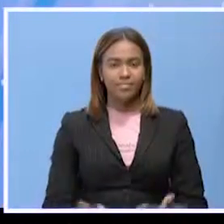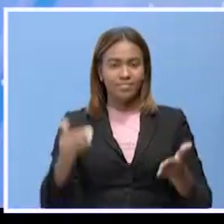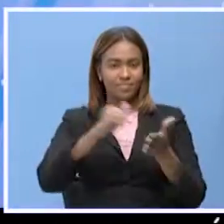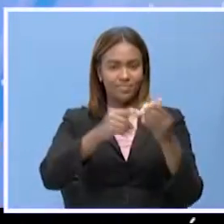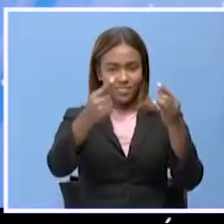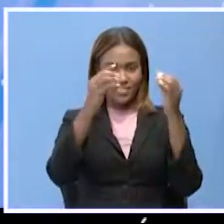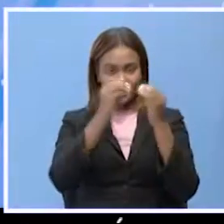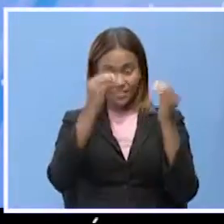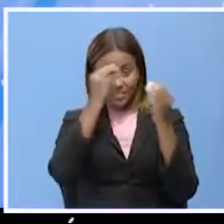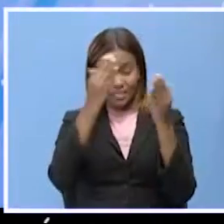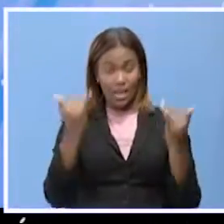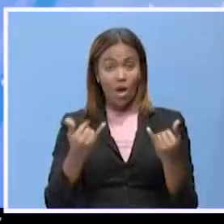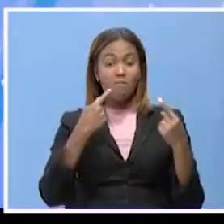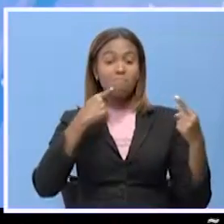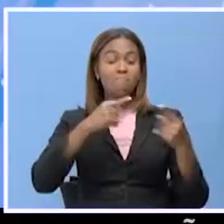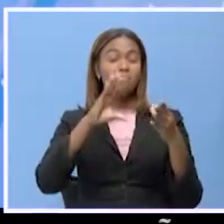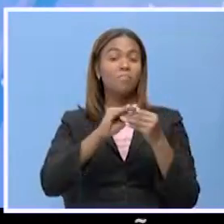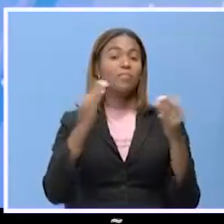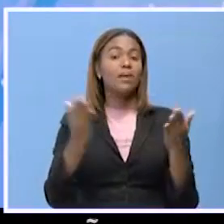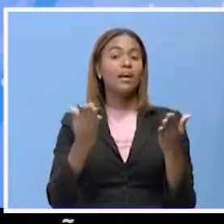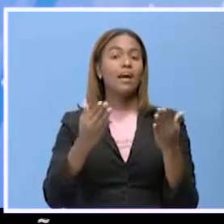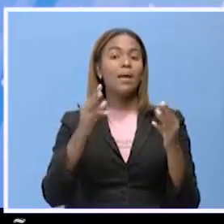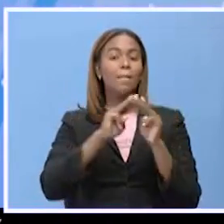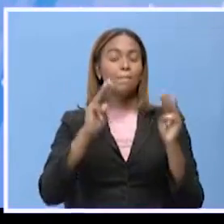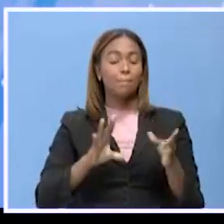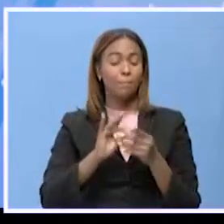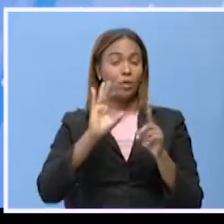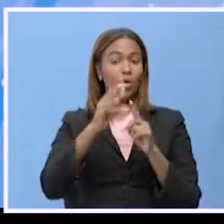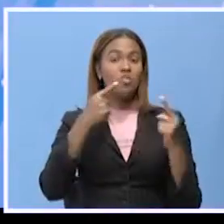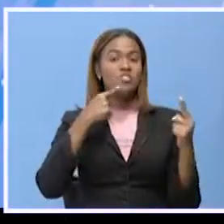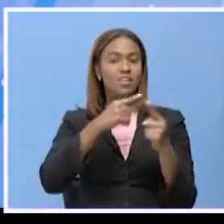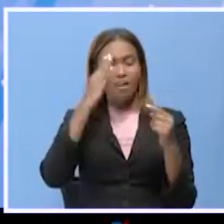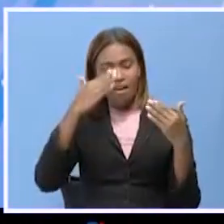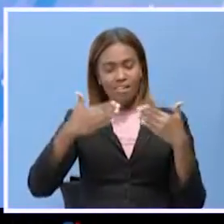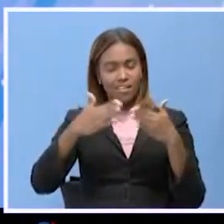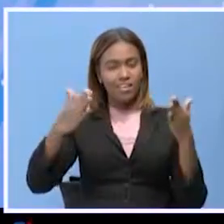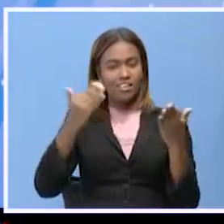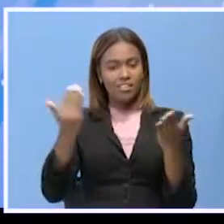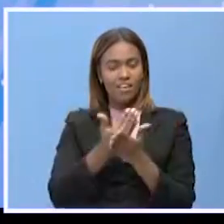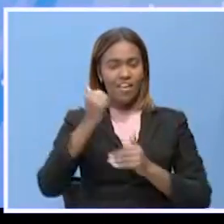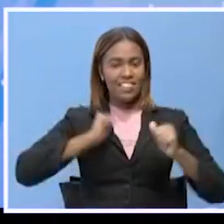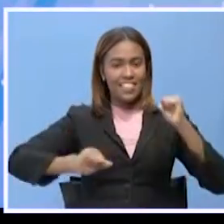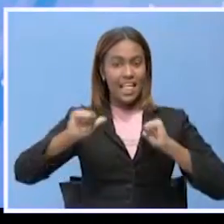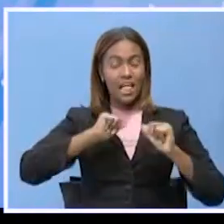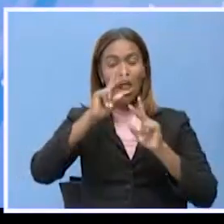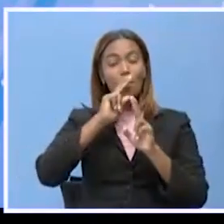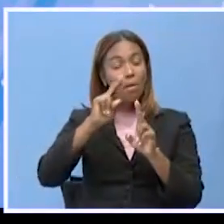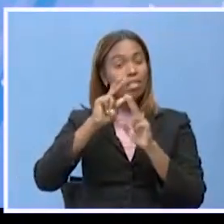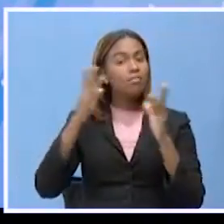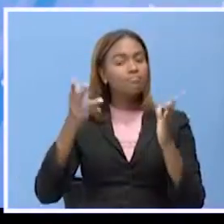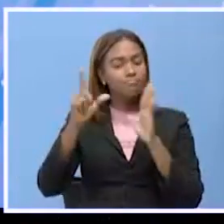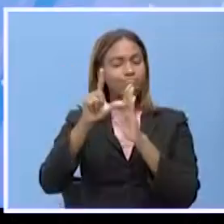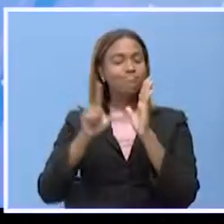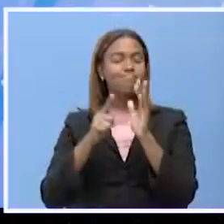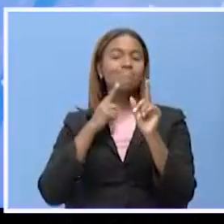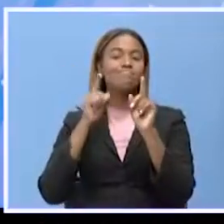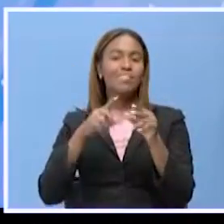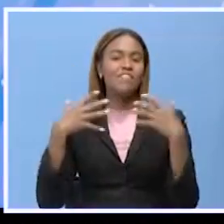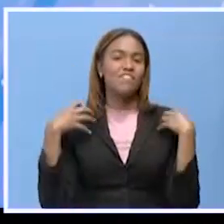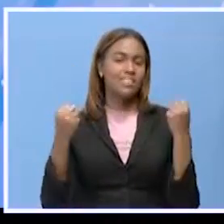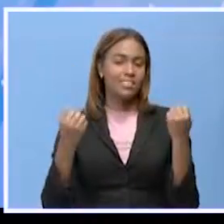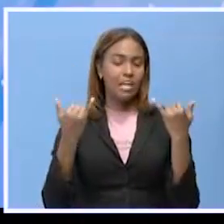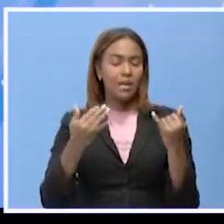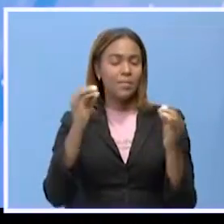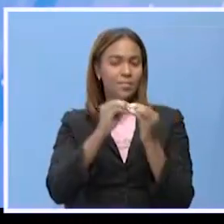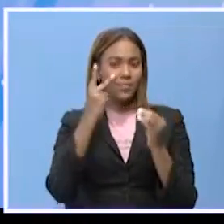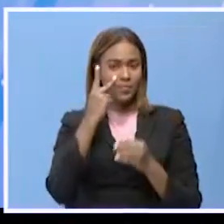Estamos de vuelta, señores. Los espectáculos ahora. El Ministerio de Cultura anuncia la apertura de los teatros respetando, por supuesto, las medidas sanitarias.